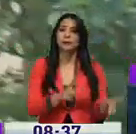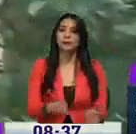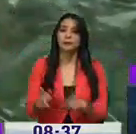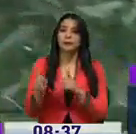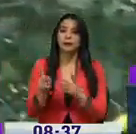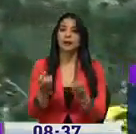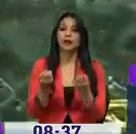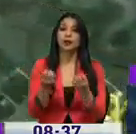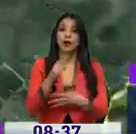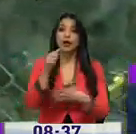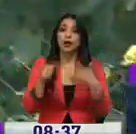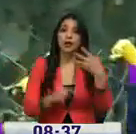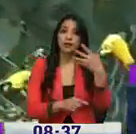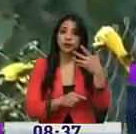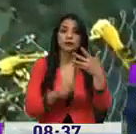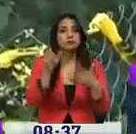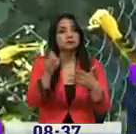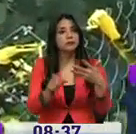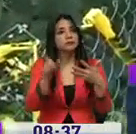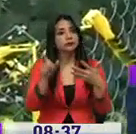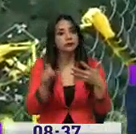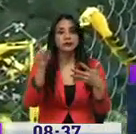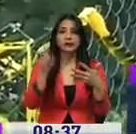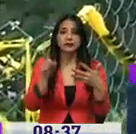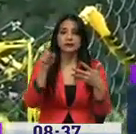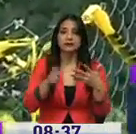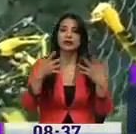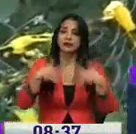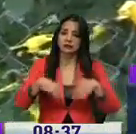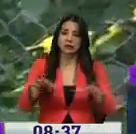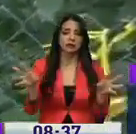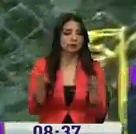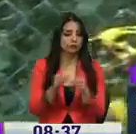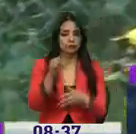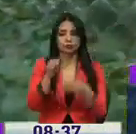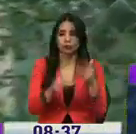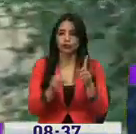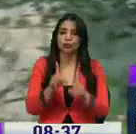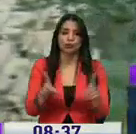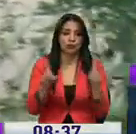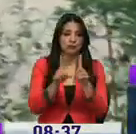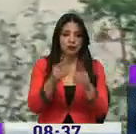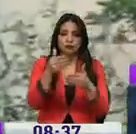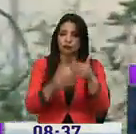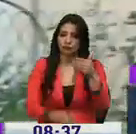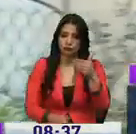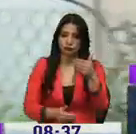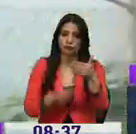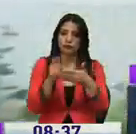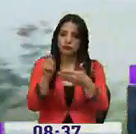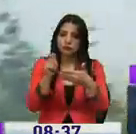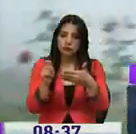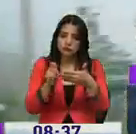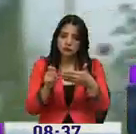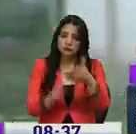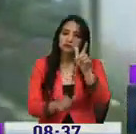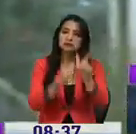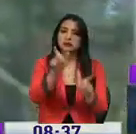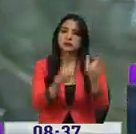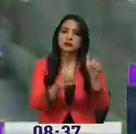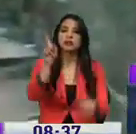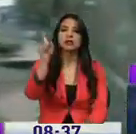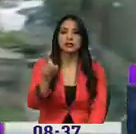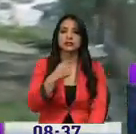y sondeos de toda la situación. Ellos ya tienen todos los documentos de o las listas de las